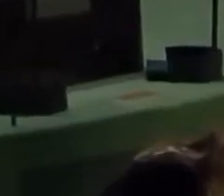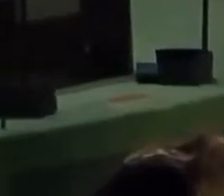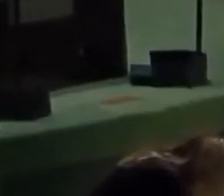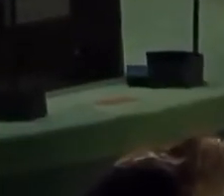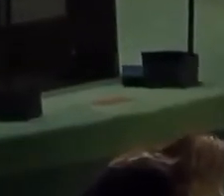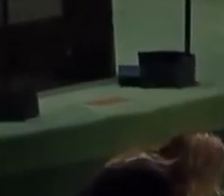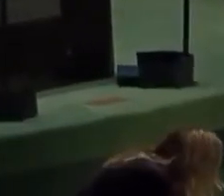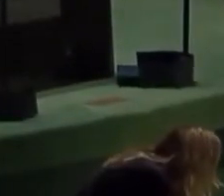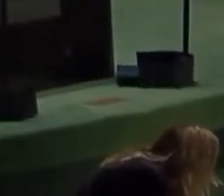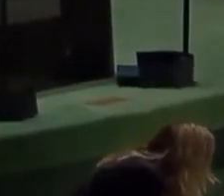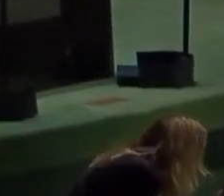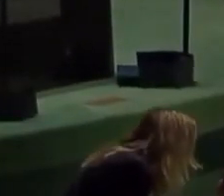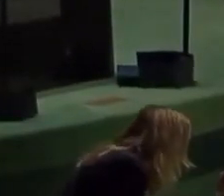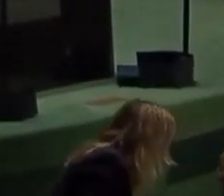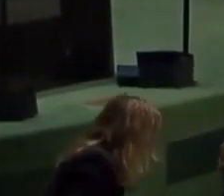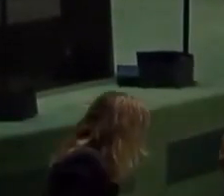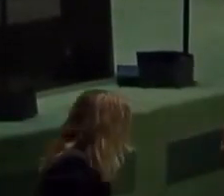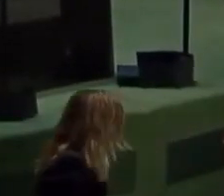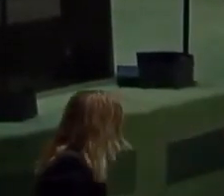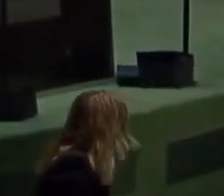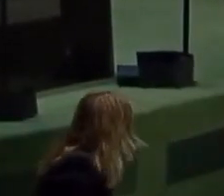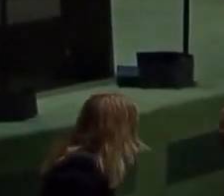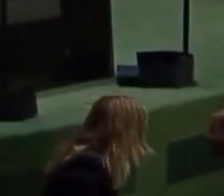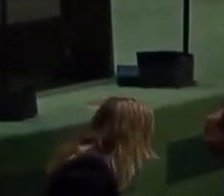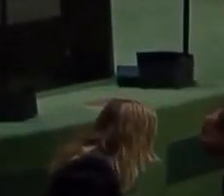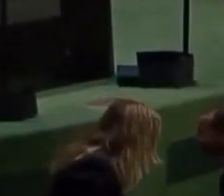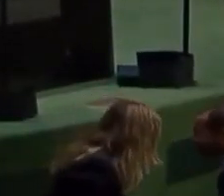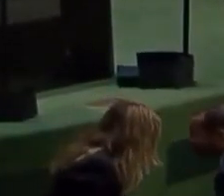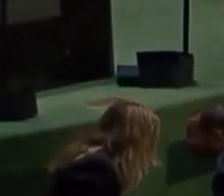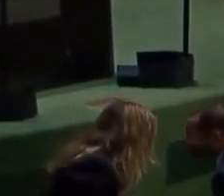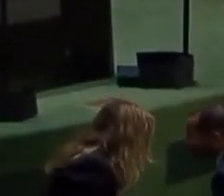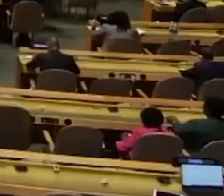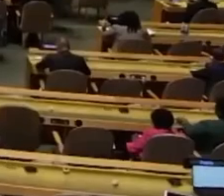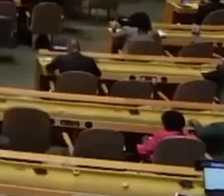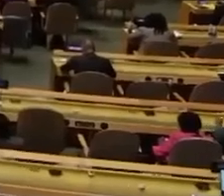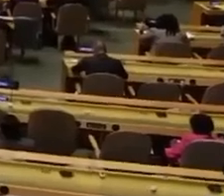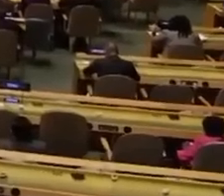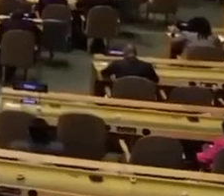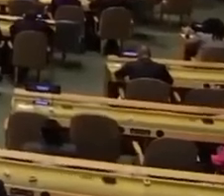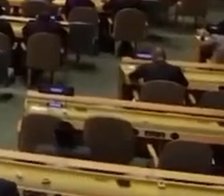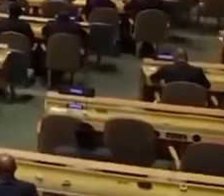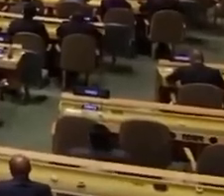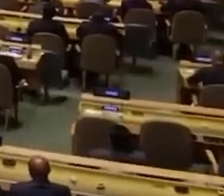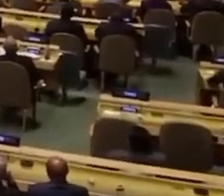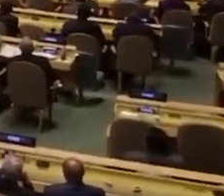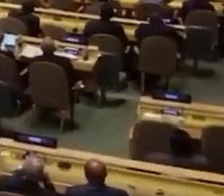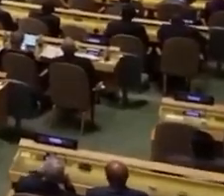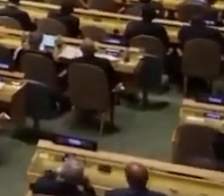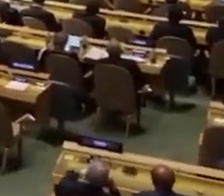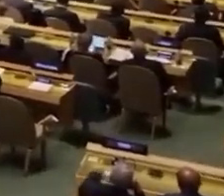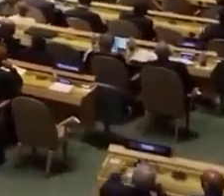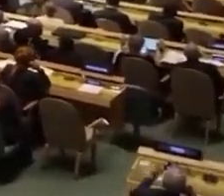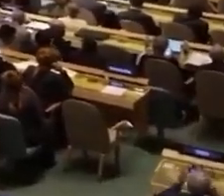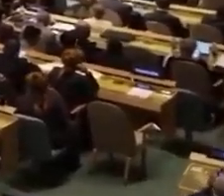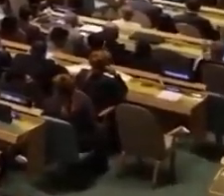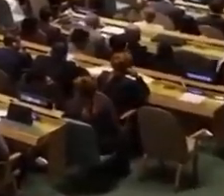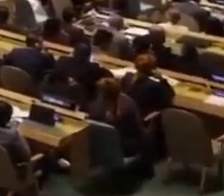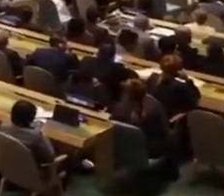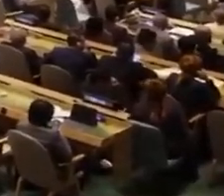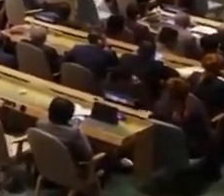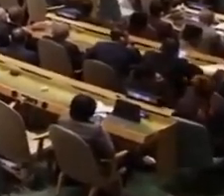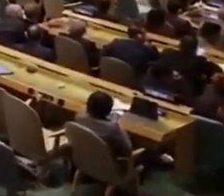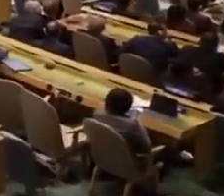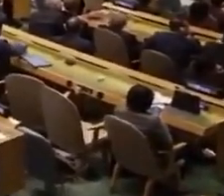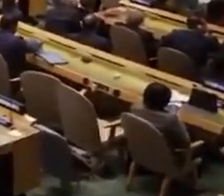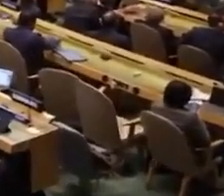cubano haciendo uso esta vez de un lugar privilegiado en la lista de oradores en este su segundo discurso ante la asamblea general